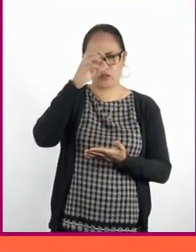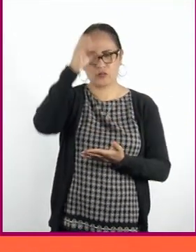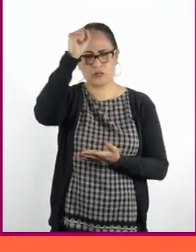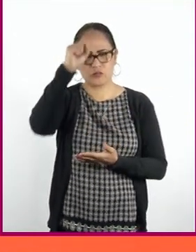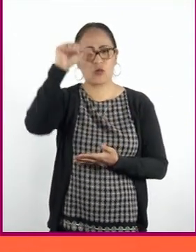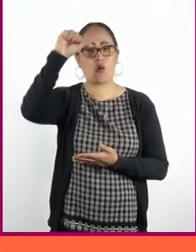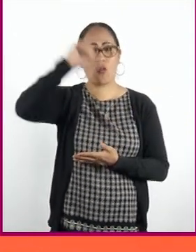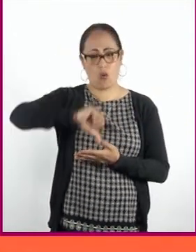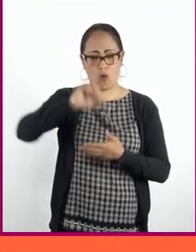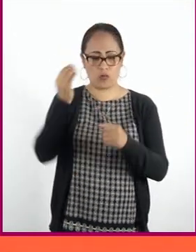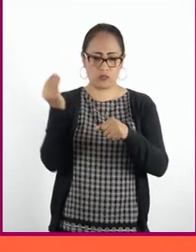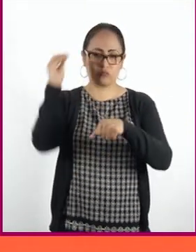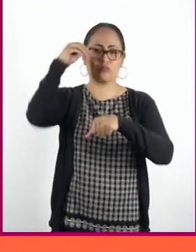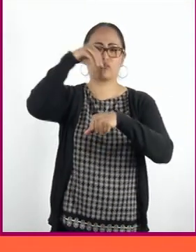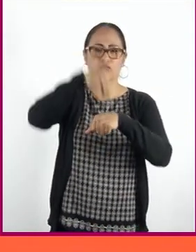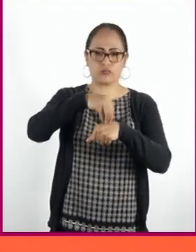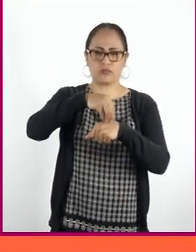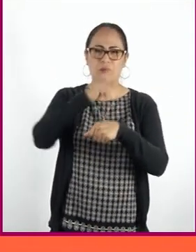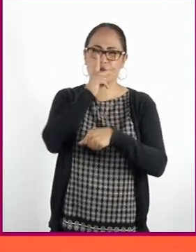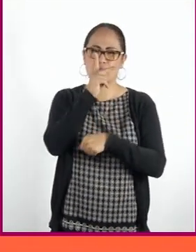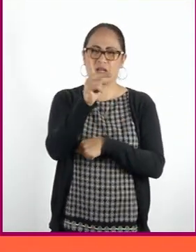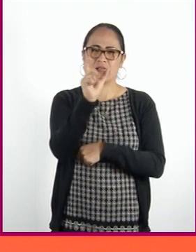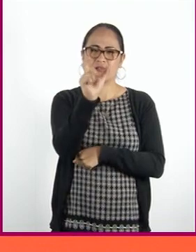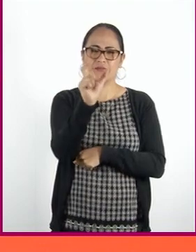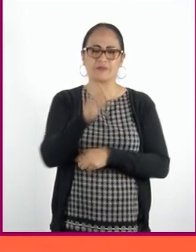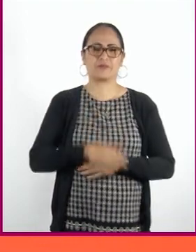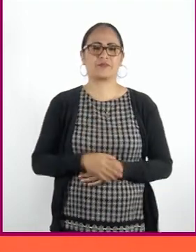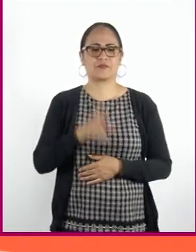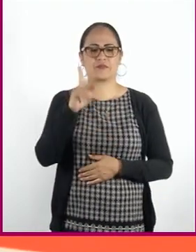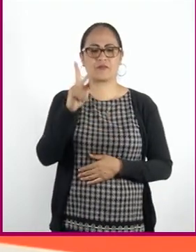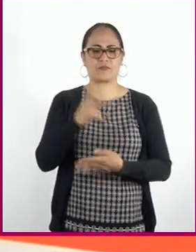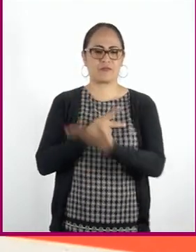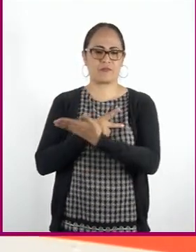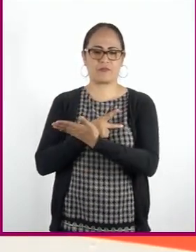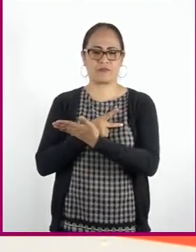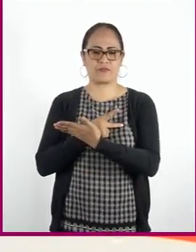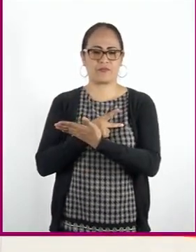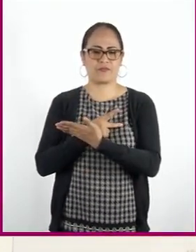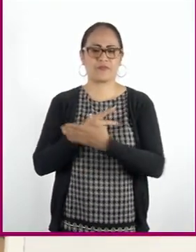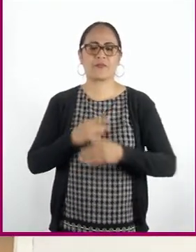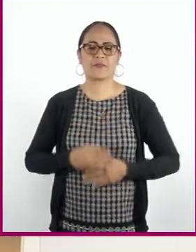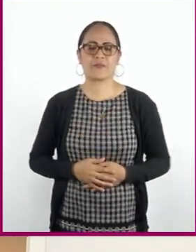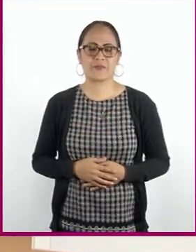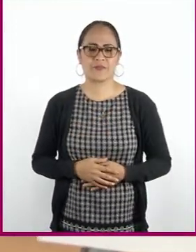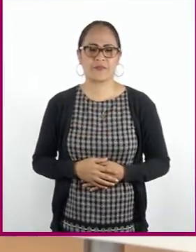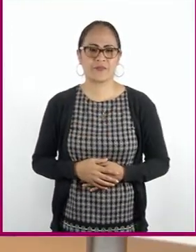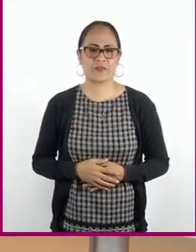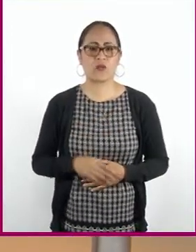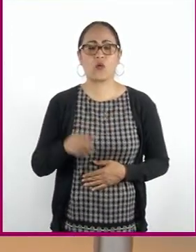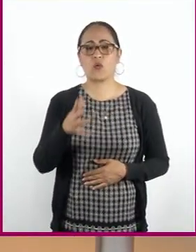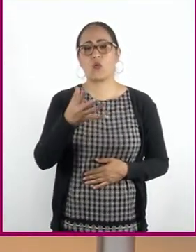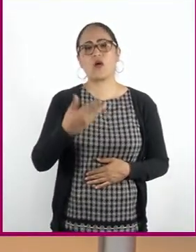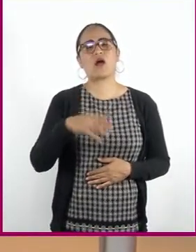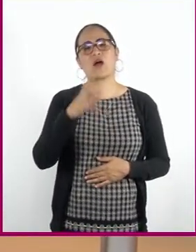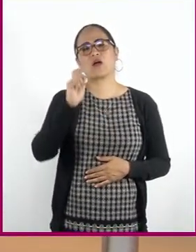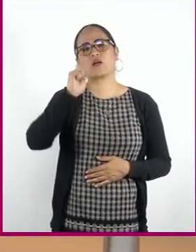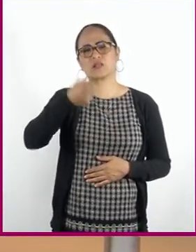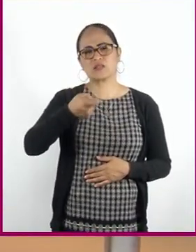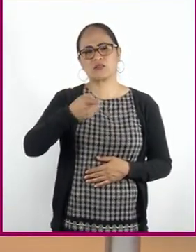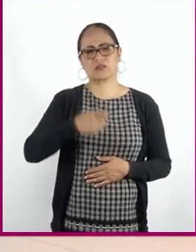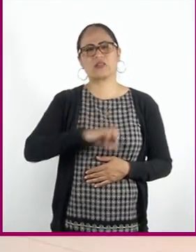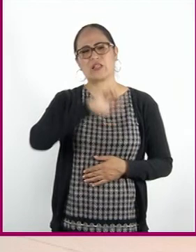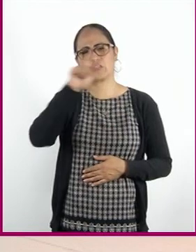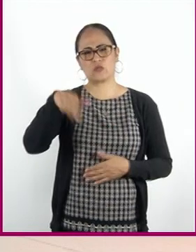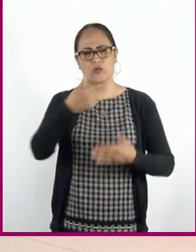sugerimos agregar a su abecedario biológico es potencialidades de la sexualidad. Busquen su definición e